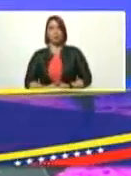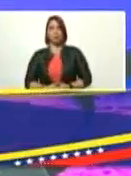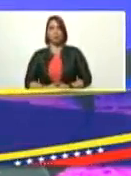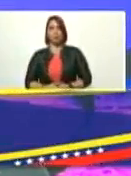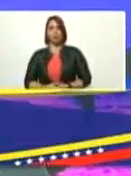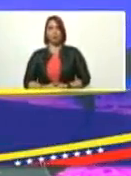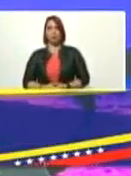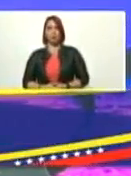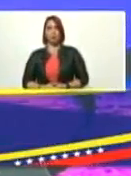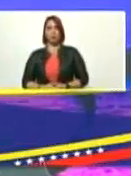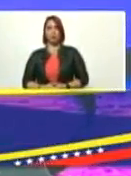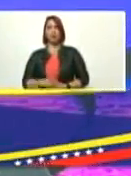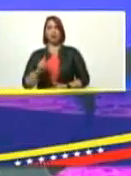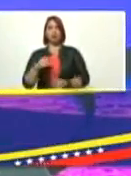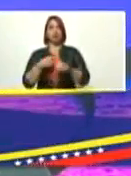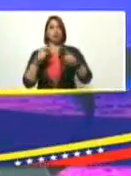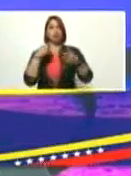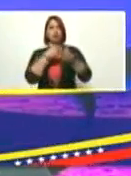y de Pichincha,